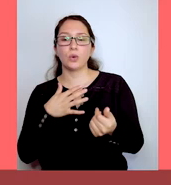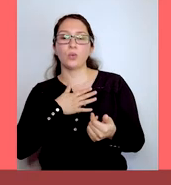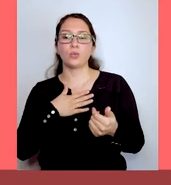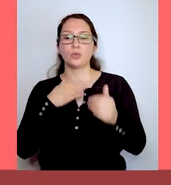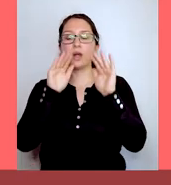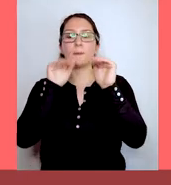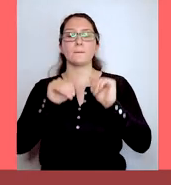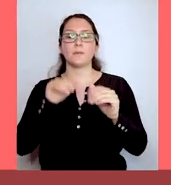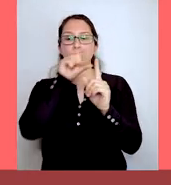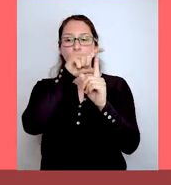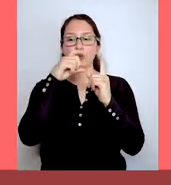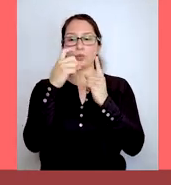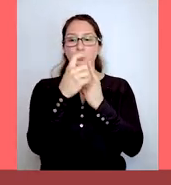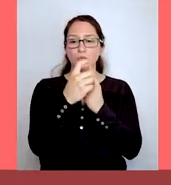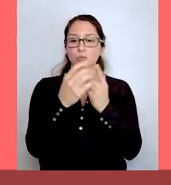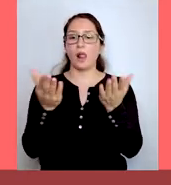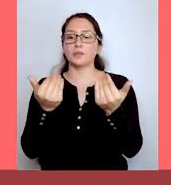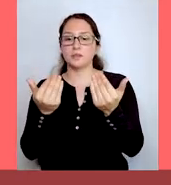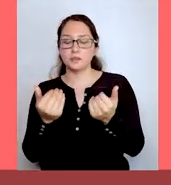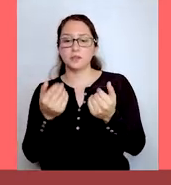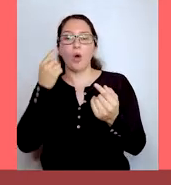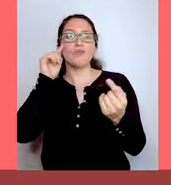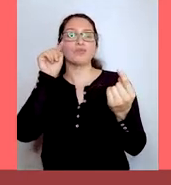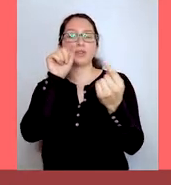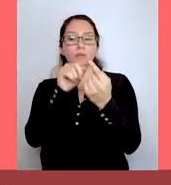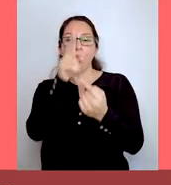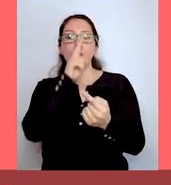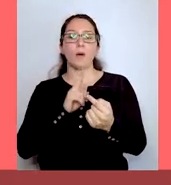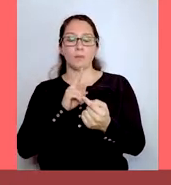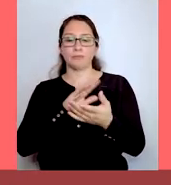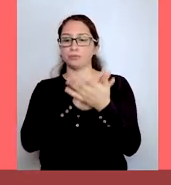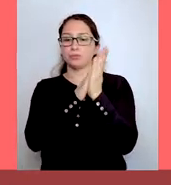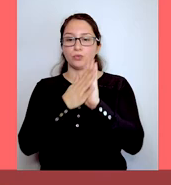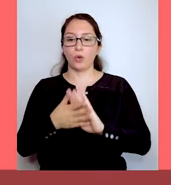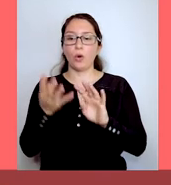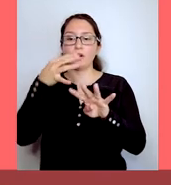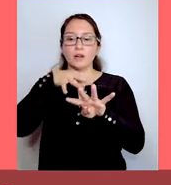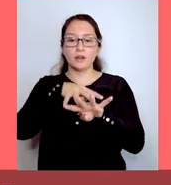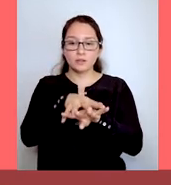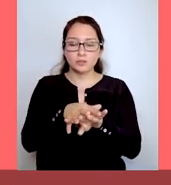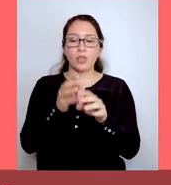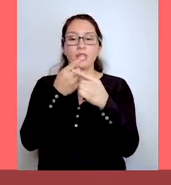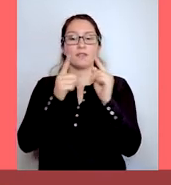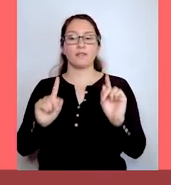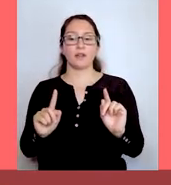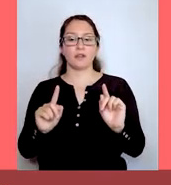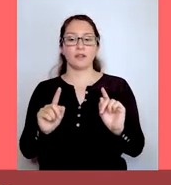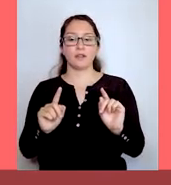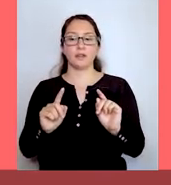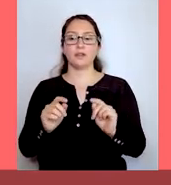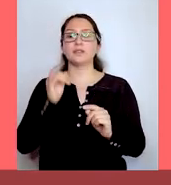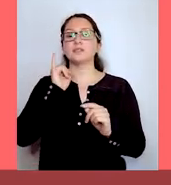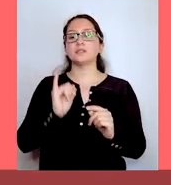bajo un interés, necesidad u objetivo compartido. Se definen por la red de relaciones que dentro de ellas se